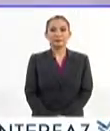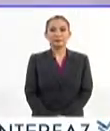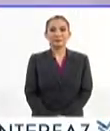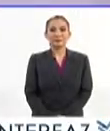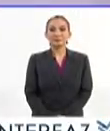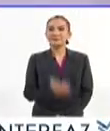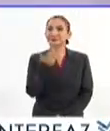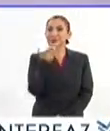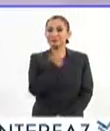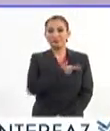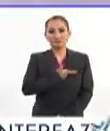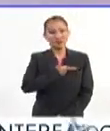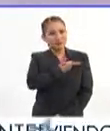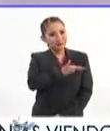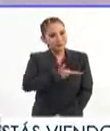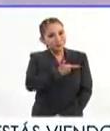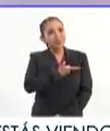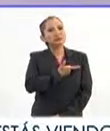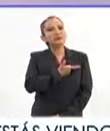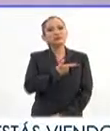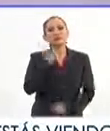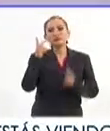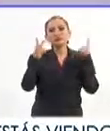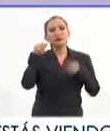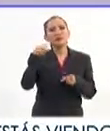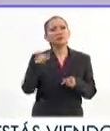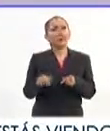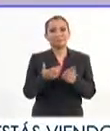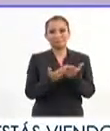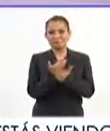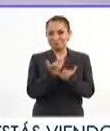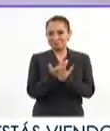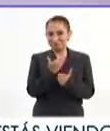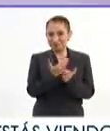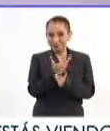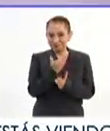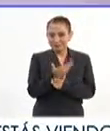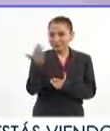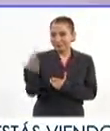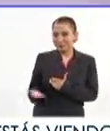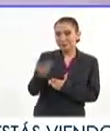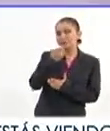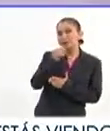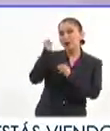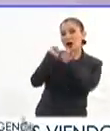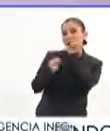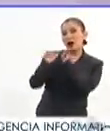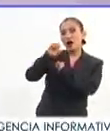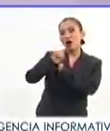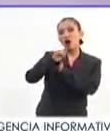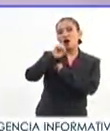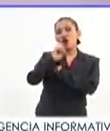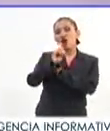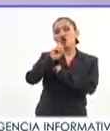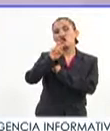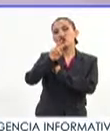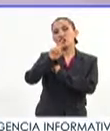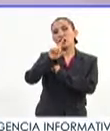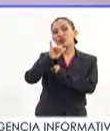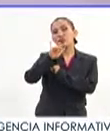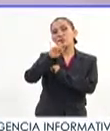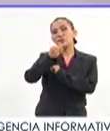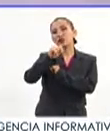Y bueno, nos llena de mucho gusto que esté con nosotros esta mañana el arqueólogo Osvaldo Roberto Murillo